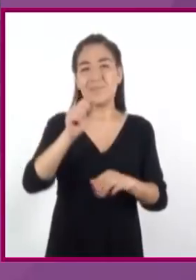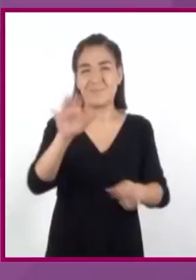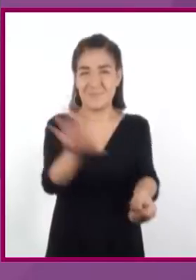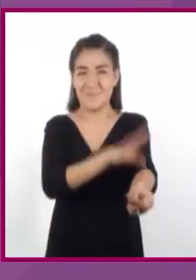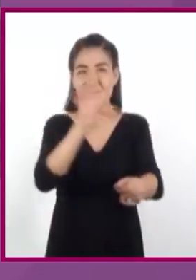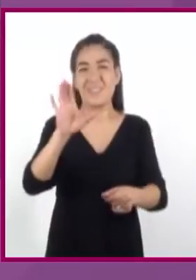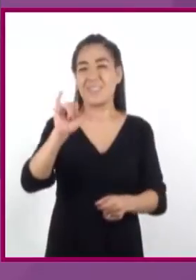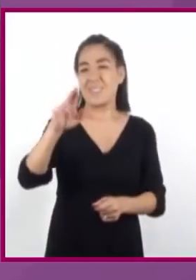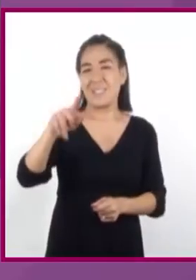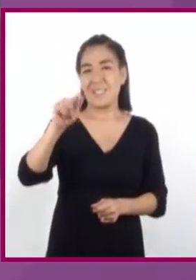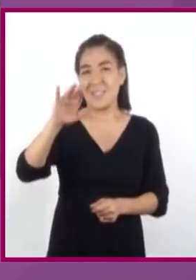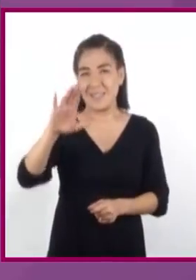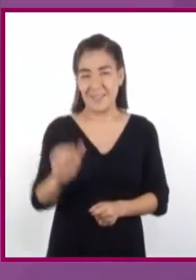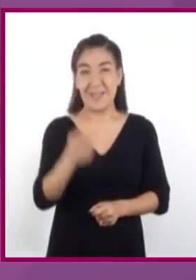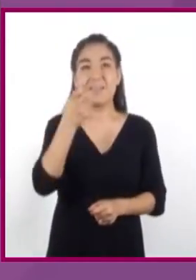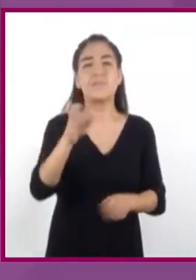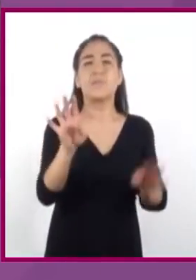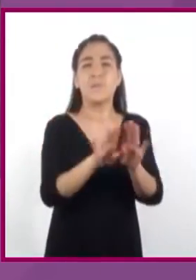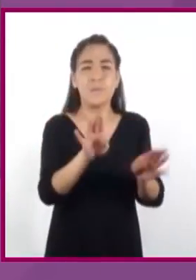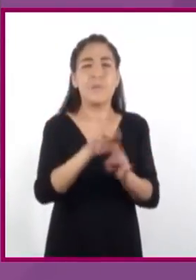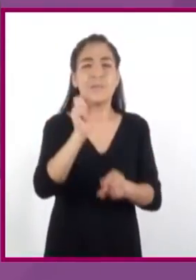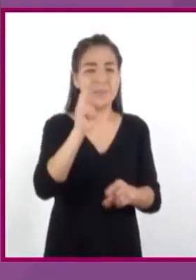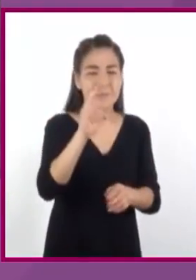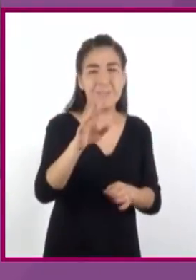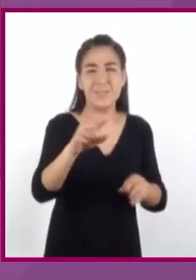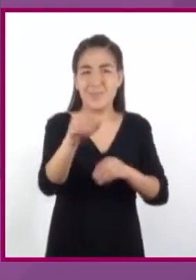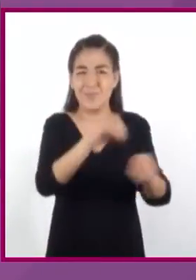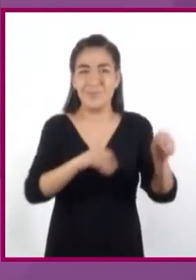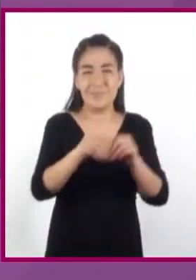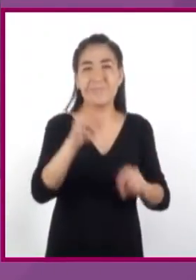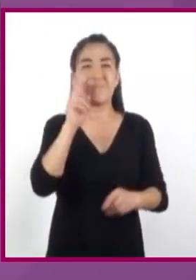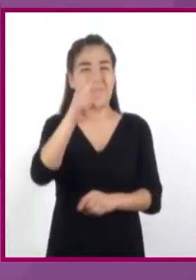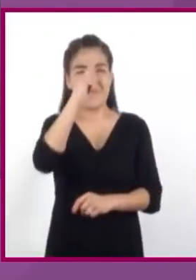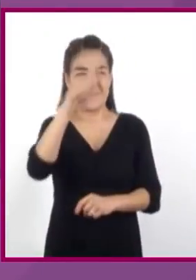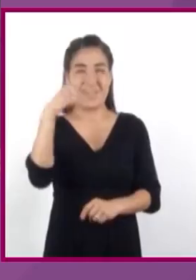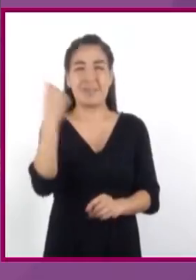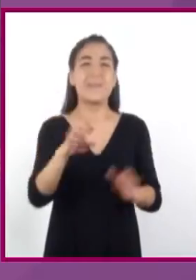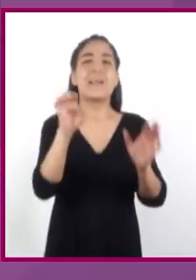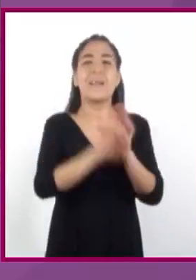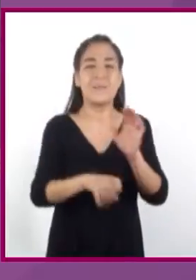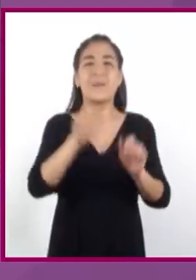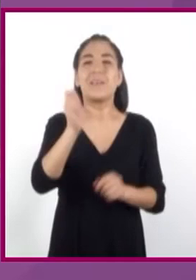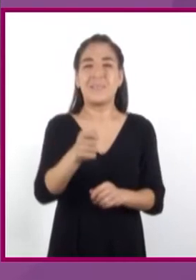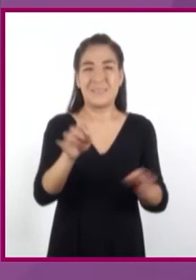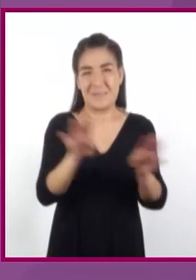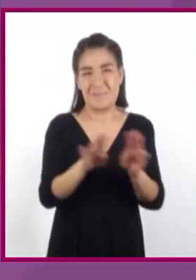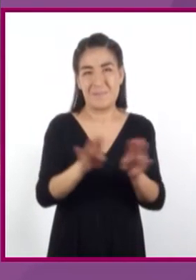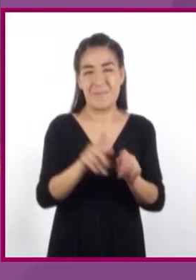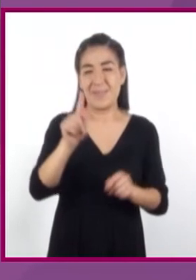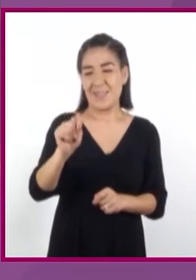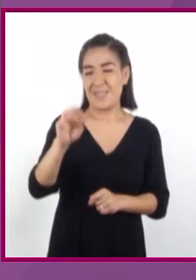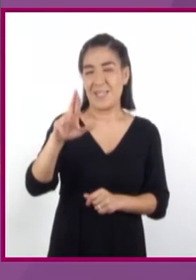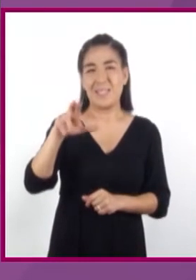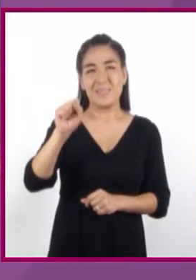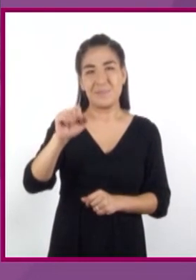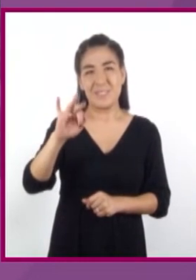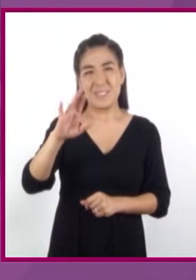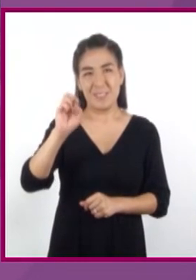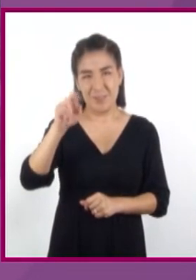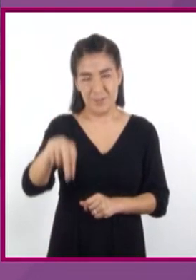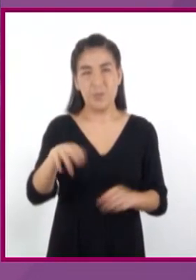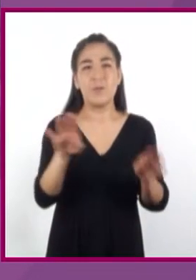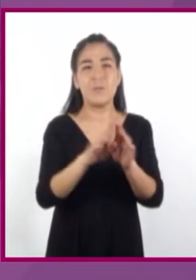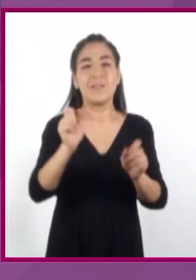cinética. Estas corrientes pueden verse a simple vista. Un gran ejemplo de la transmisión por convección son los